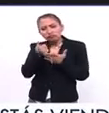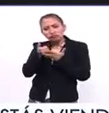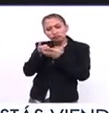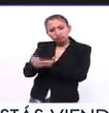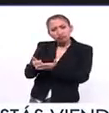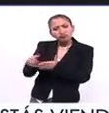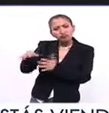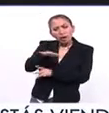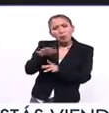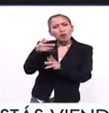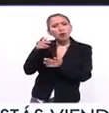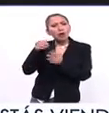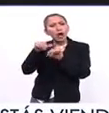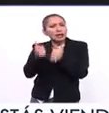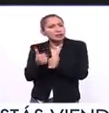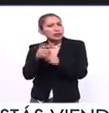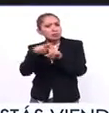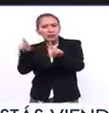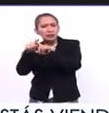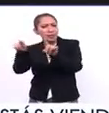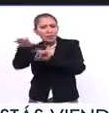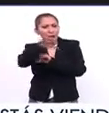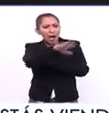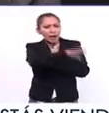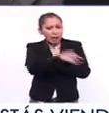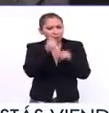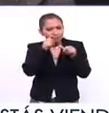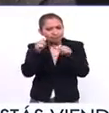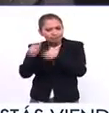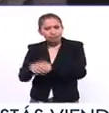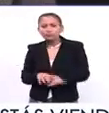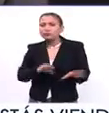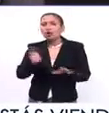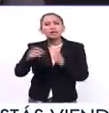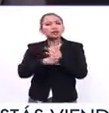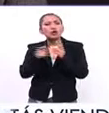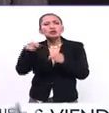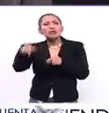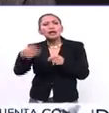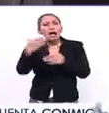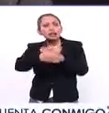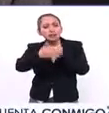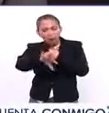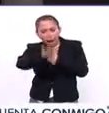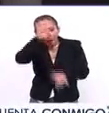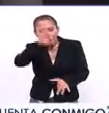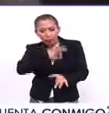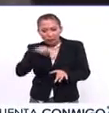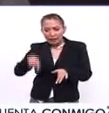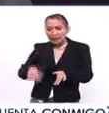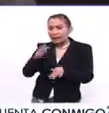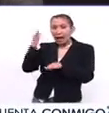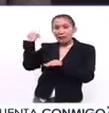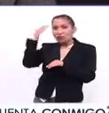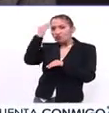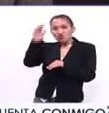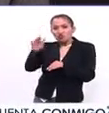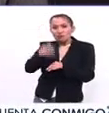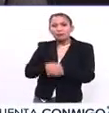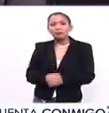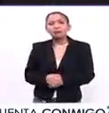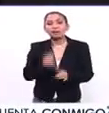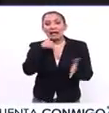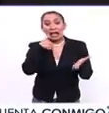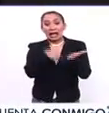¿no? Como un artista multidisciplinario. ¿Qué otras cosas te encontraste en el archivo y que podemos apreciar aquí que no se conocían? Bueno,